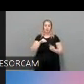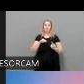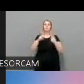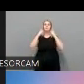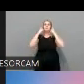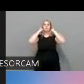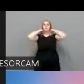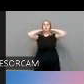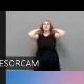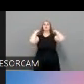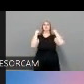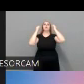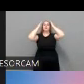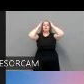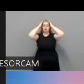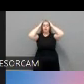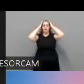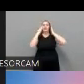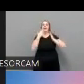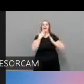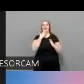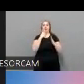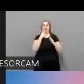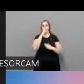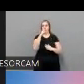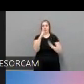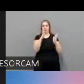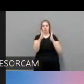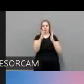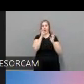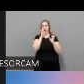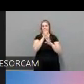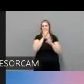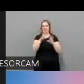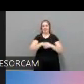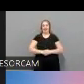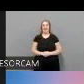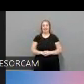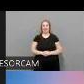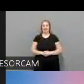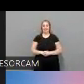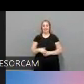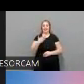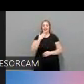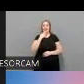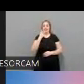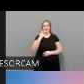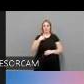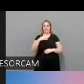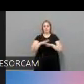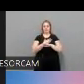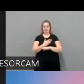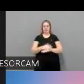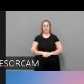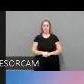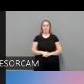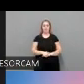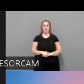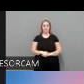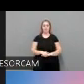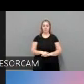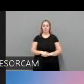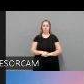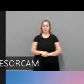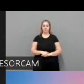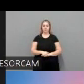es esos los terroríficos 2 años, ¿no? Y a los 3... Uy, ¿qué me ha pasado? Perdón. A ver, que me voy